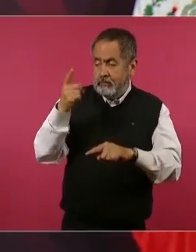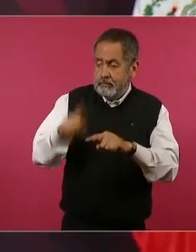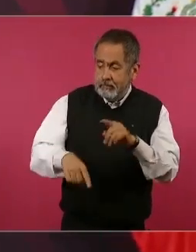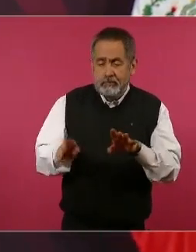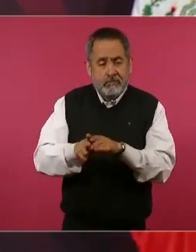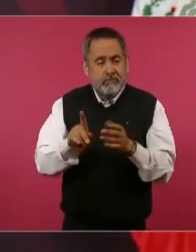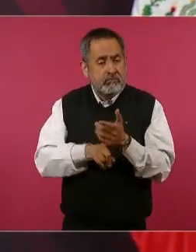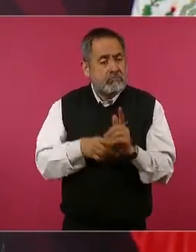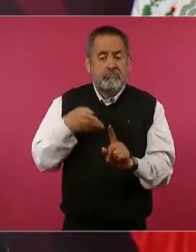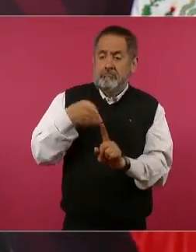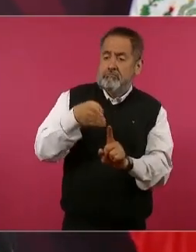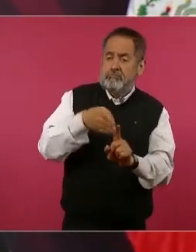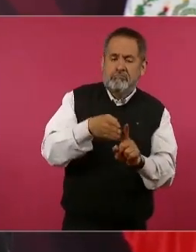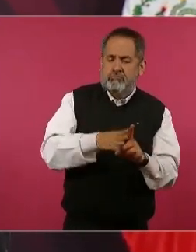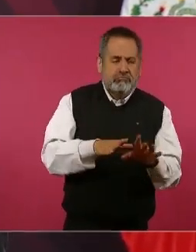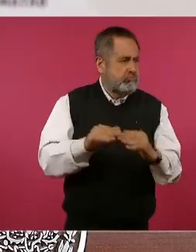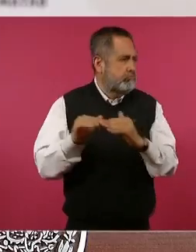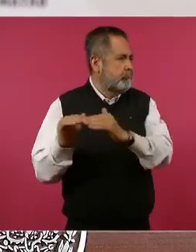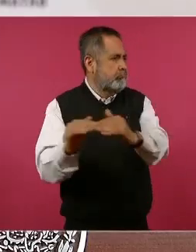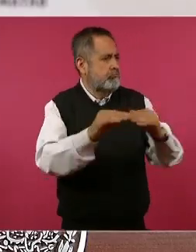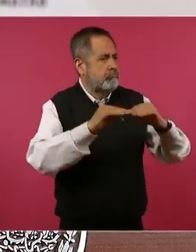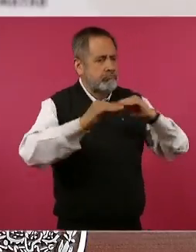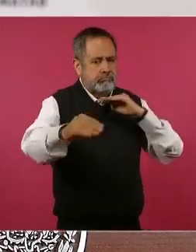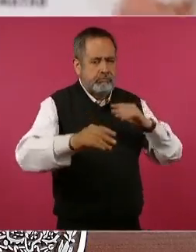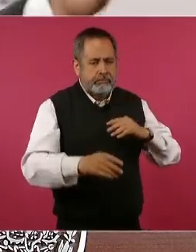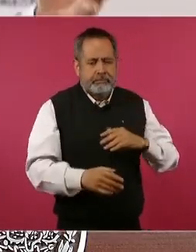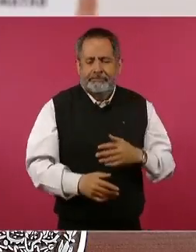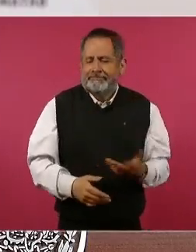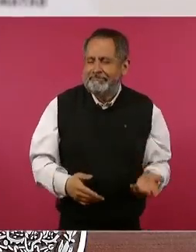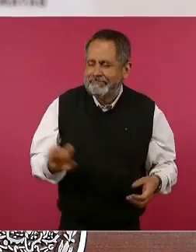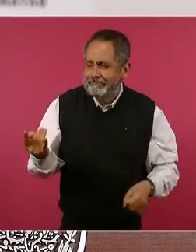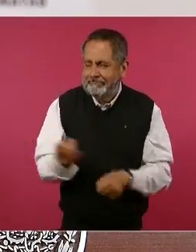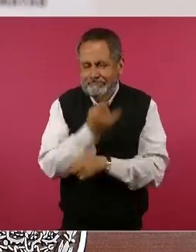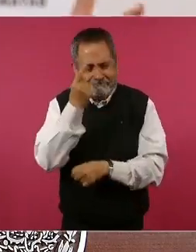agentes preponderantes. Y ahí están